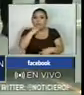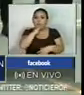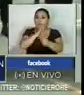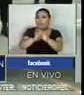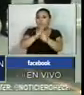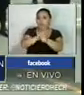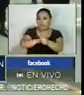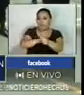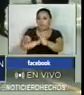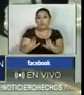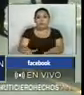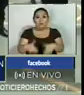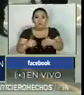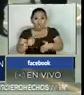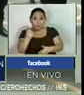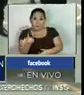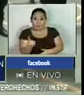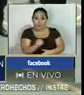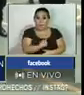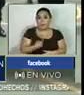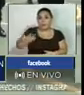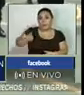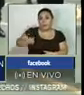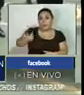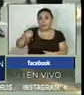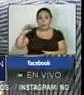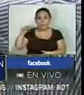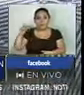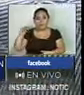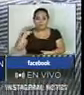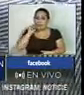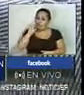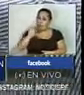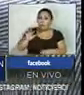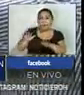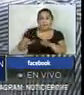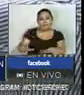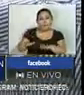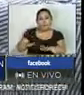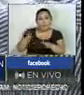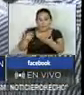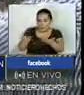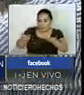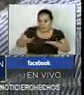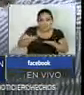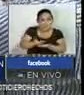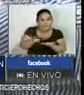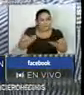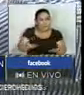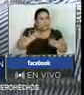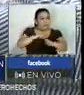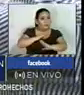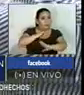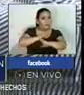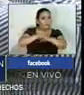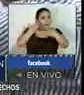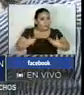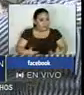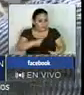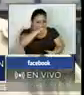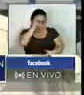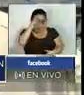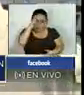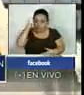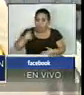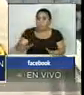Es por eso que los agentes municipales agradecen que se les proporcionen estos insumos de protección para ejercer su